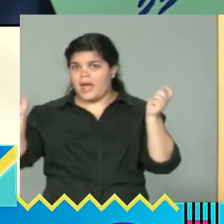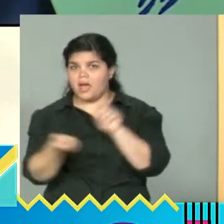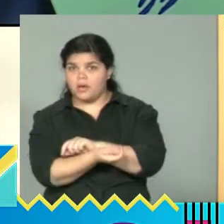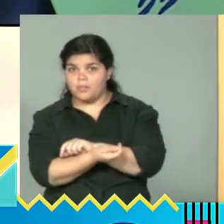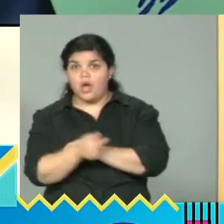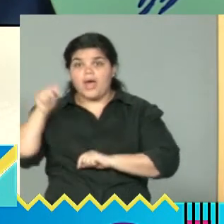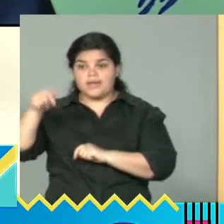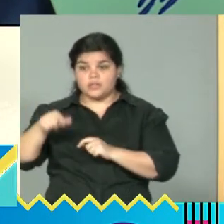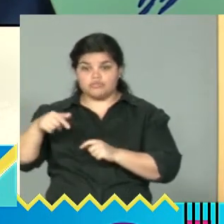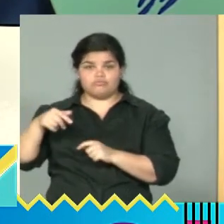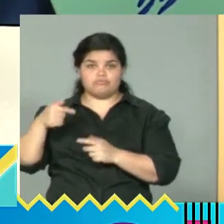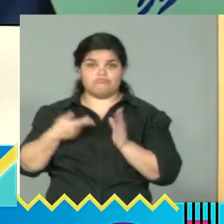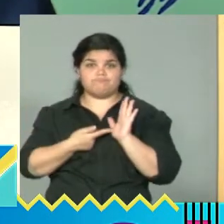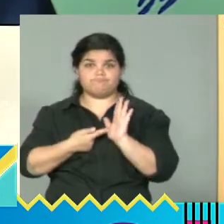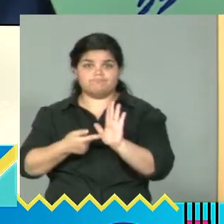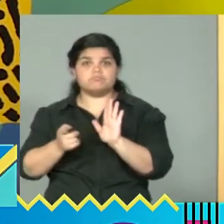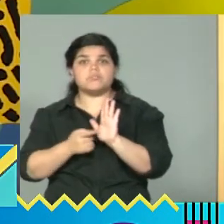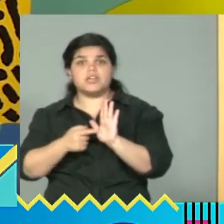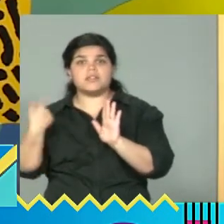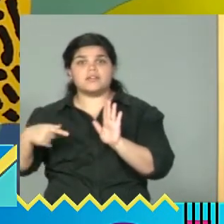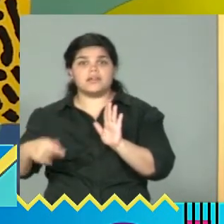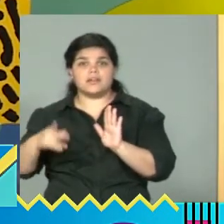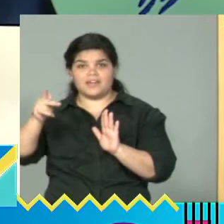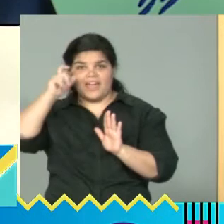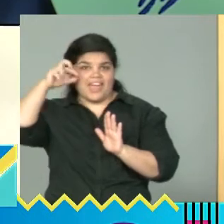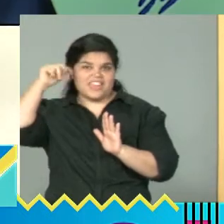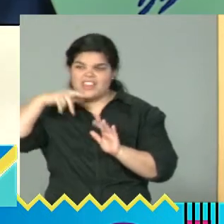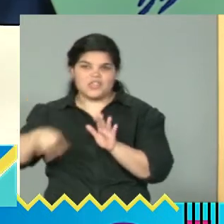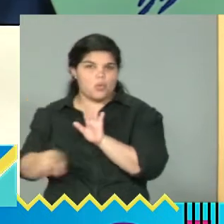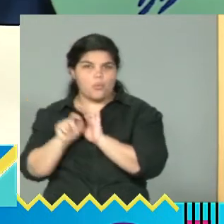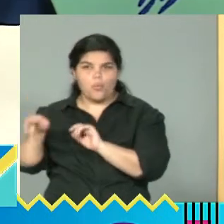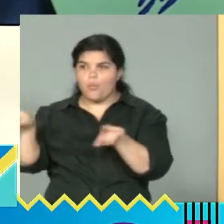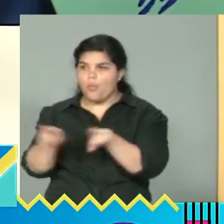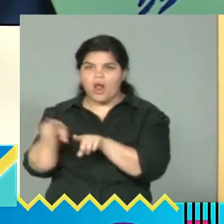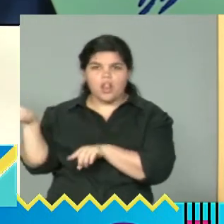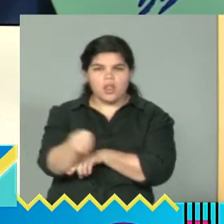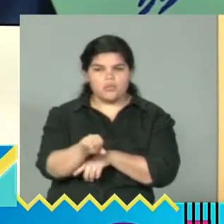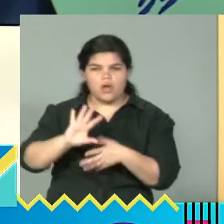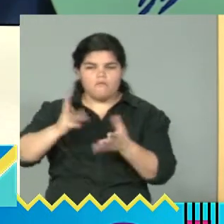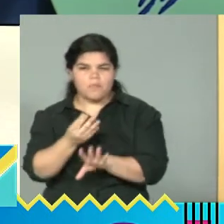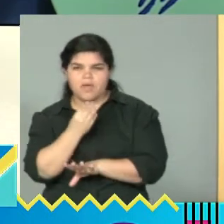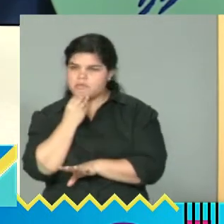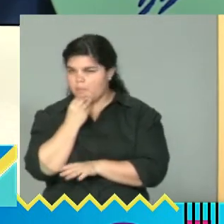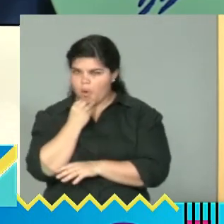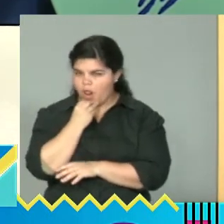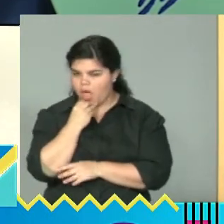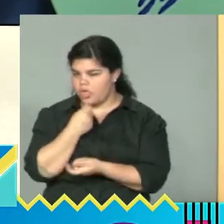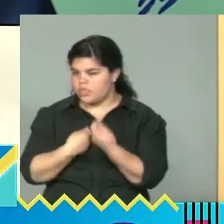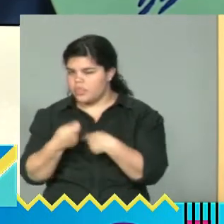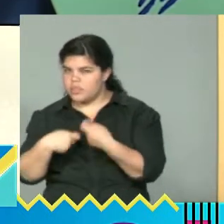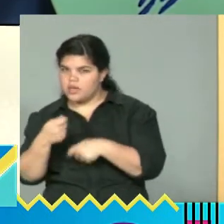solo te muestra que lo que está aplicando es keynesianismo absoluto. Lo que pasa es que camuflado de buenas ondas y de